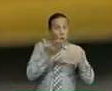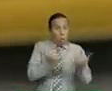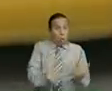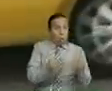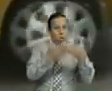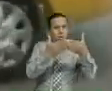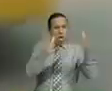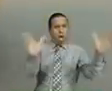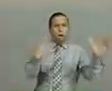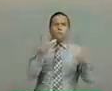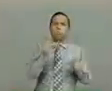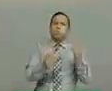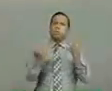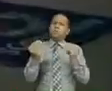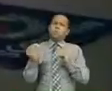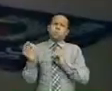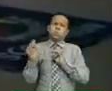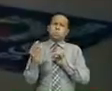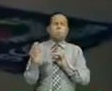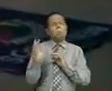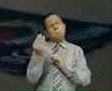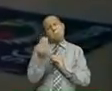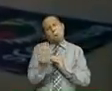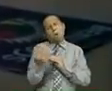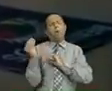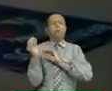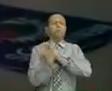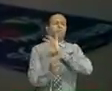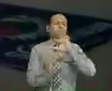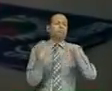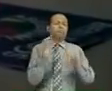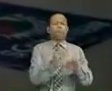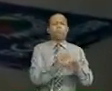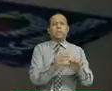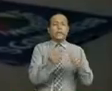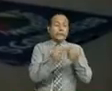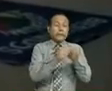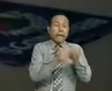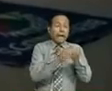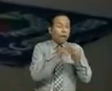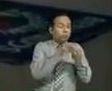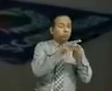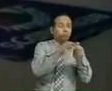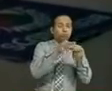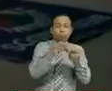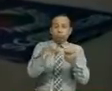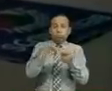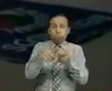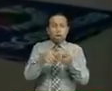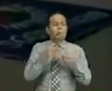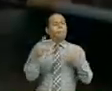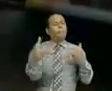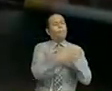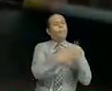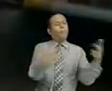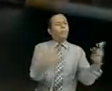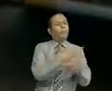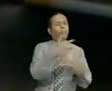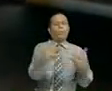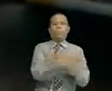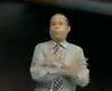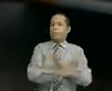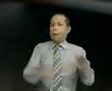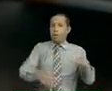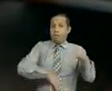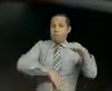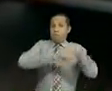de usuarios fue mínima, y solo en el transporte intracantonal, cuyos buses solo pueden recoger la mitad de